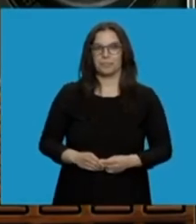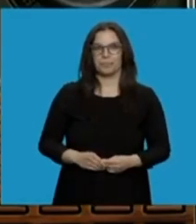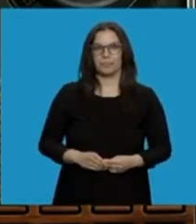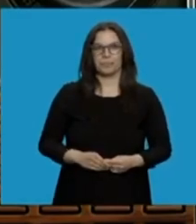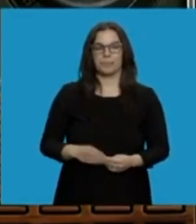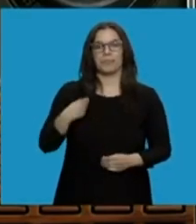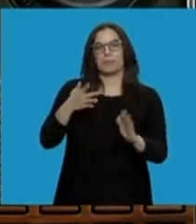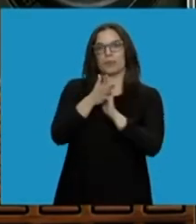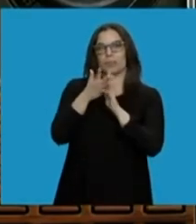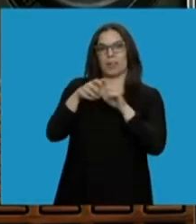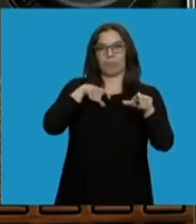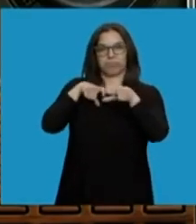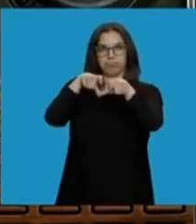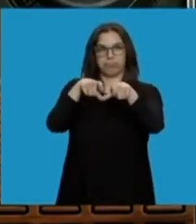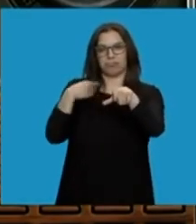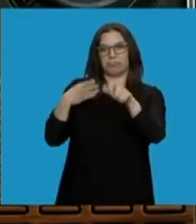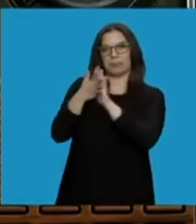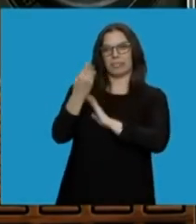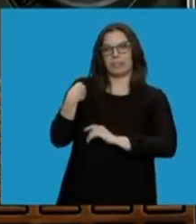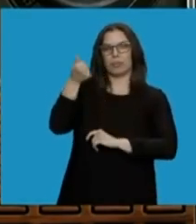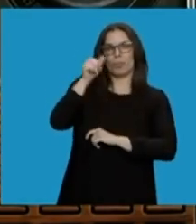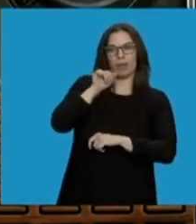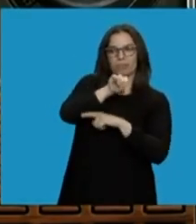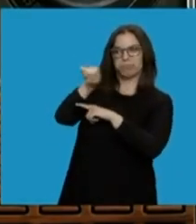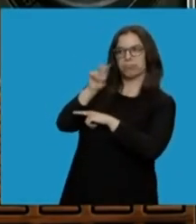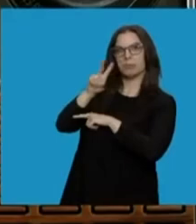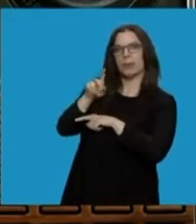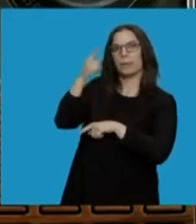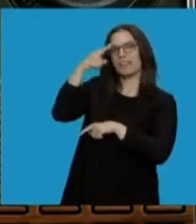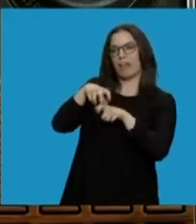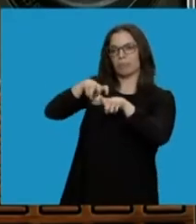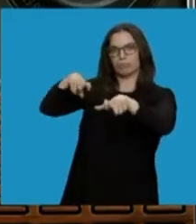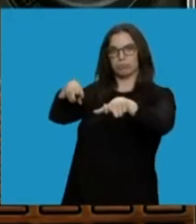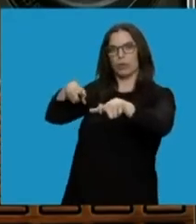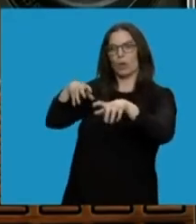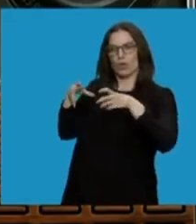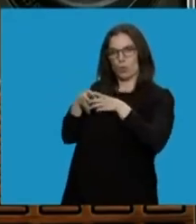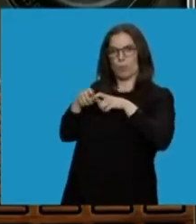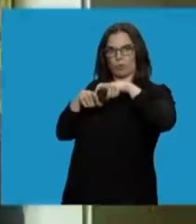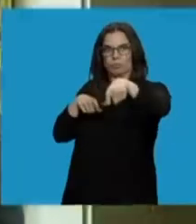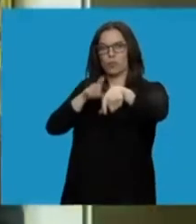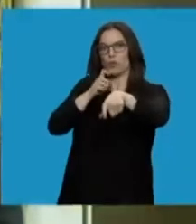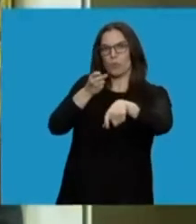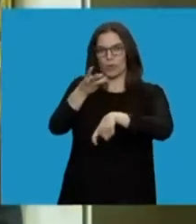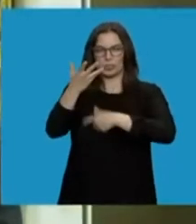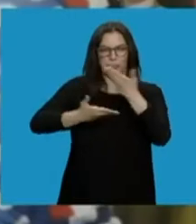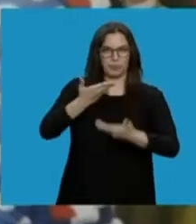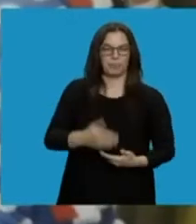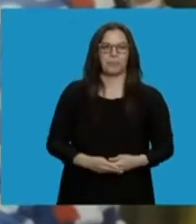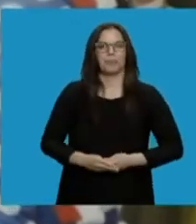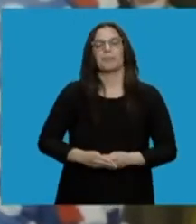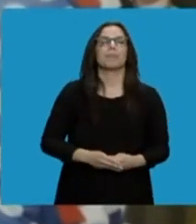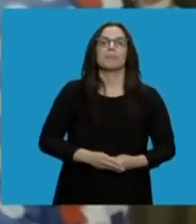atrás buscando la referencia con respecto al gran pelotón, Joaquín Hernández, del grupo deportivo Kelme, el francés. Y él sí aportó a